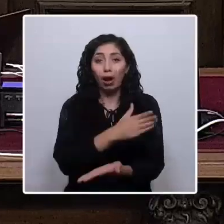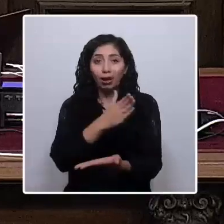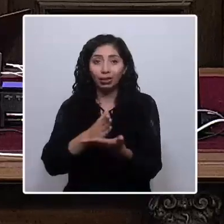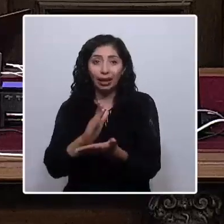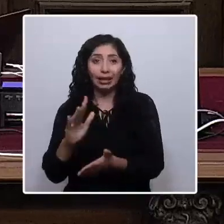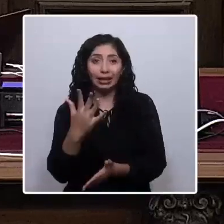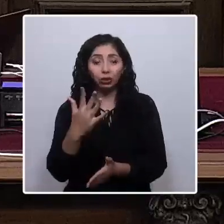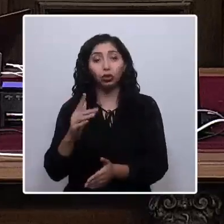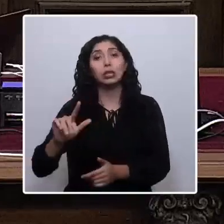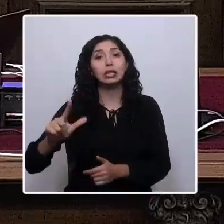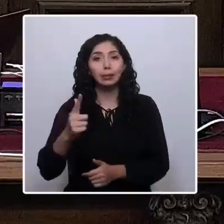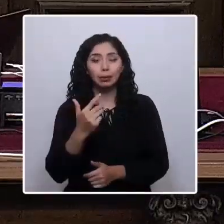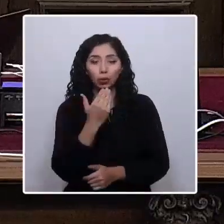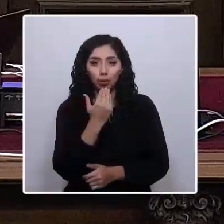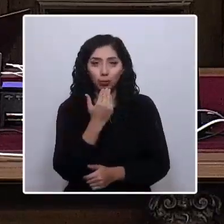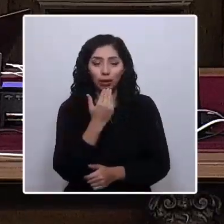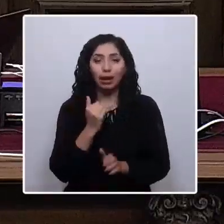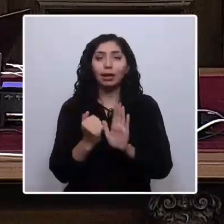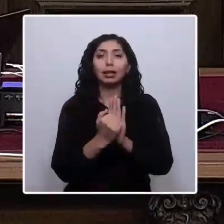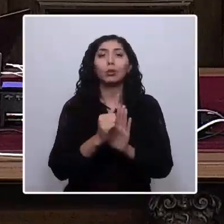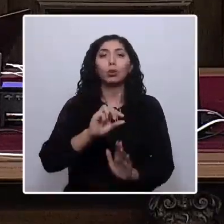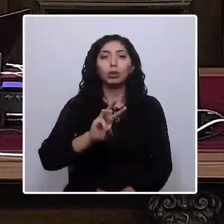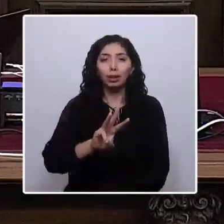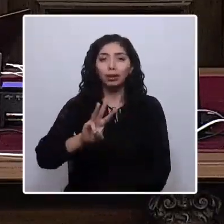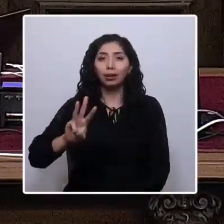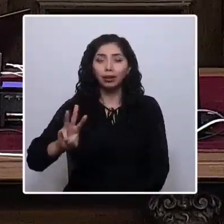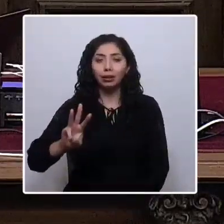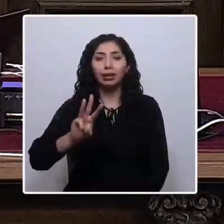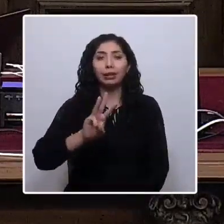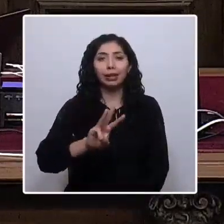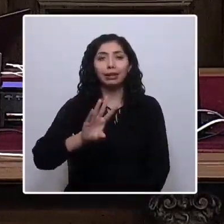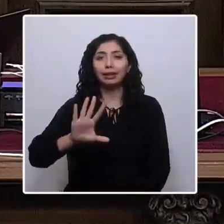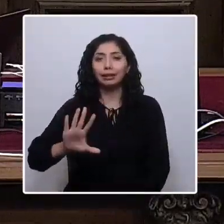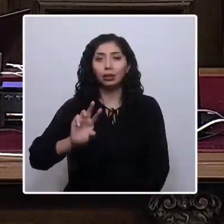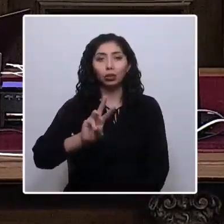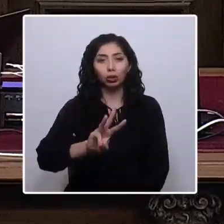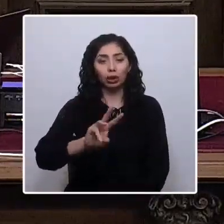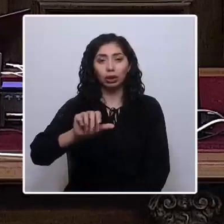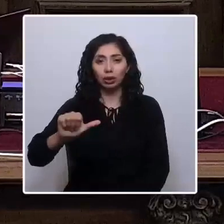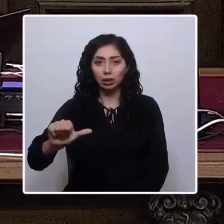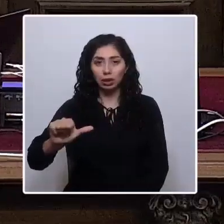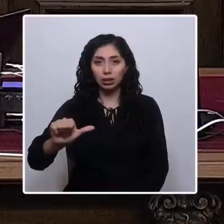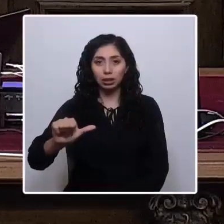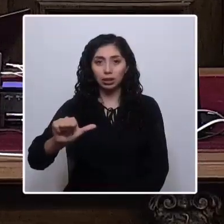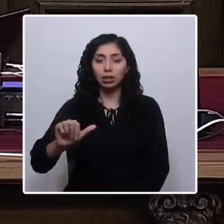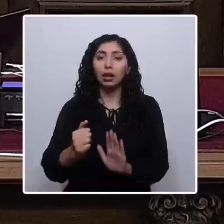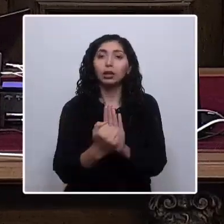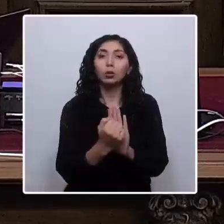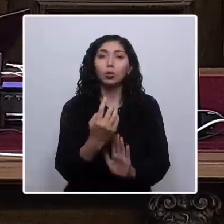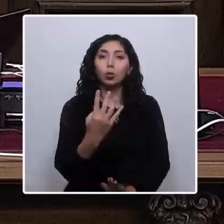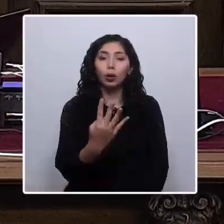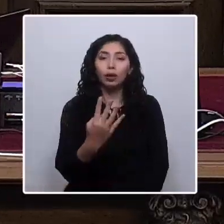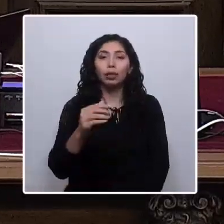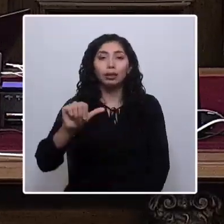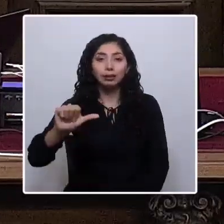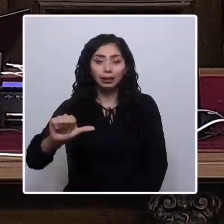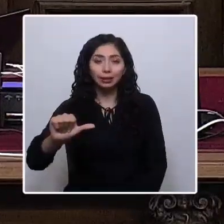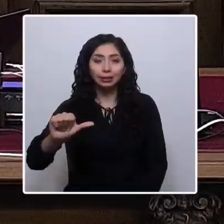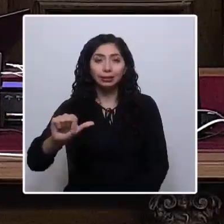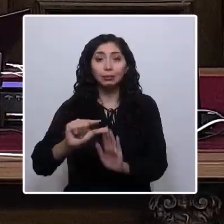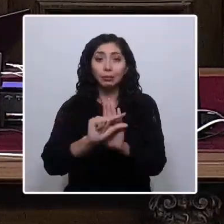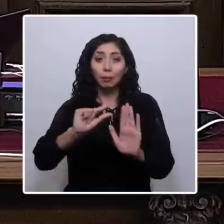séptimo, artículos 33, 35, 36, artículo 46, inciso